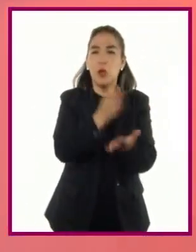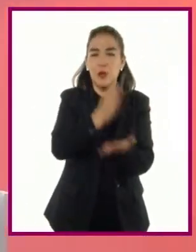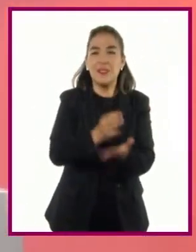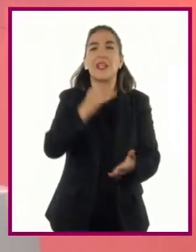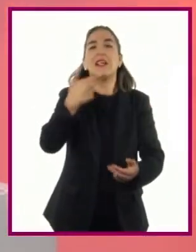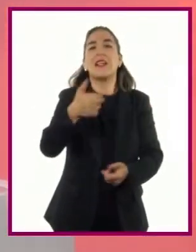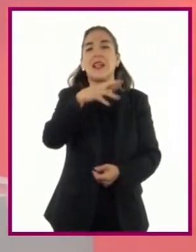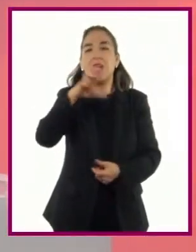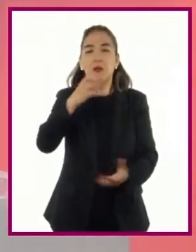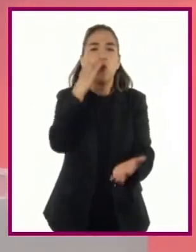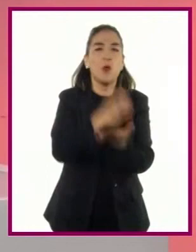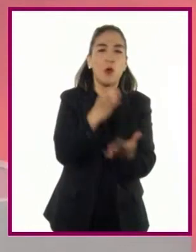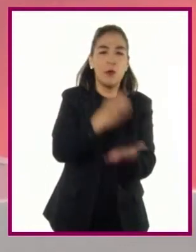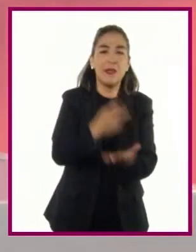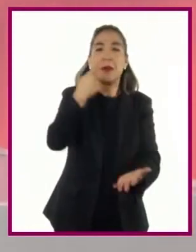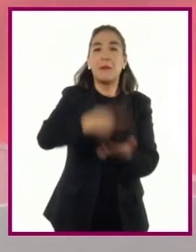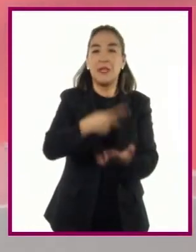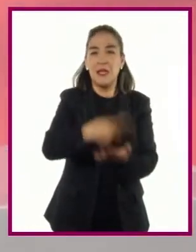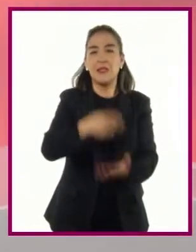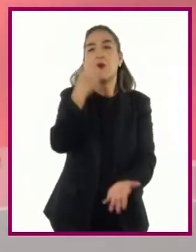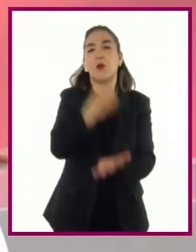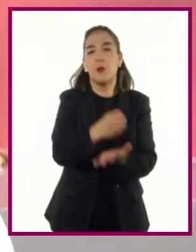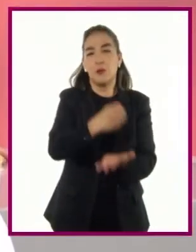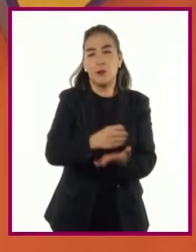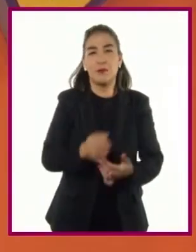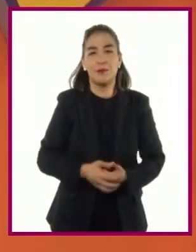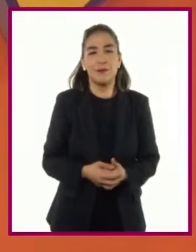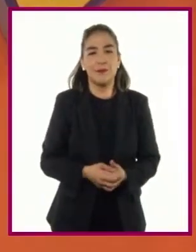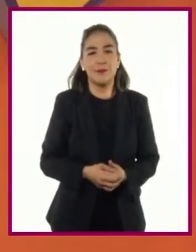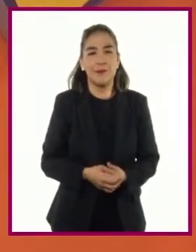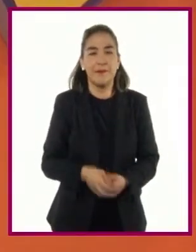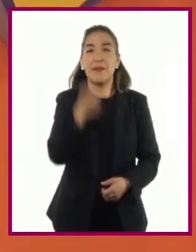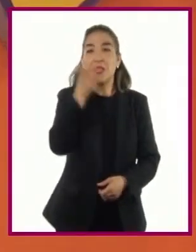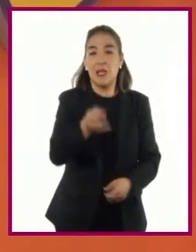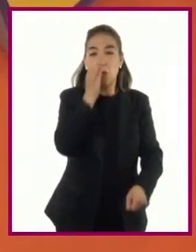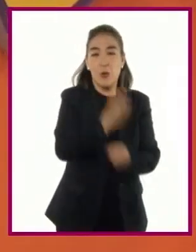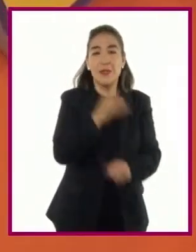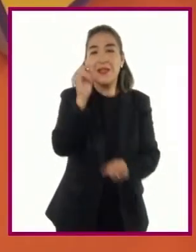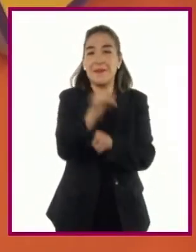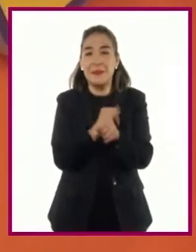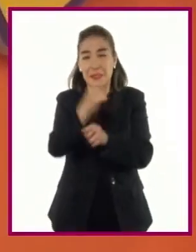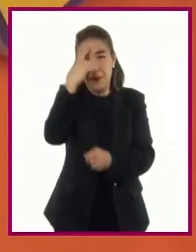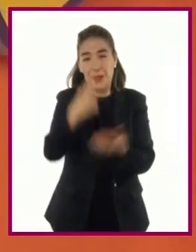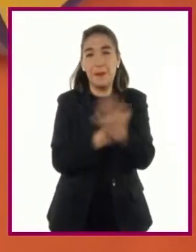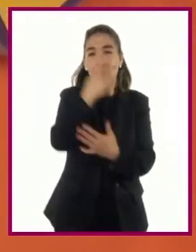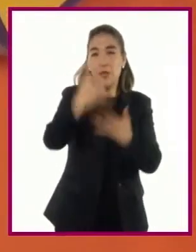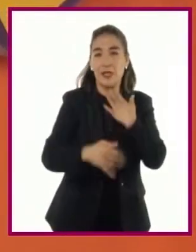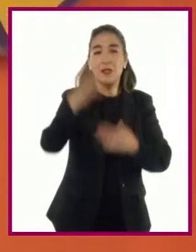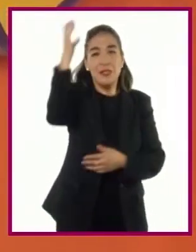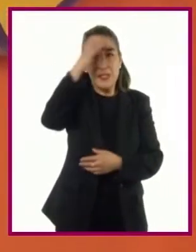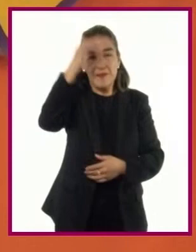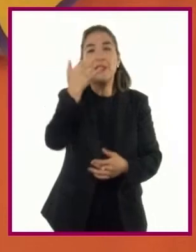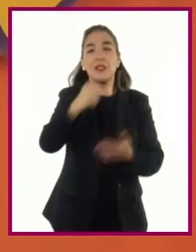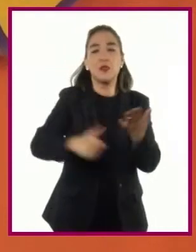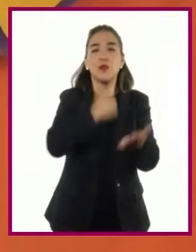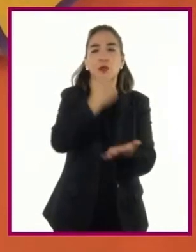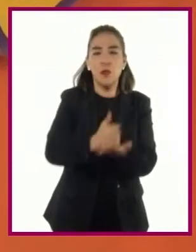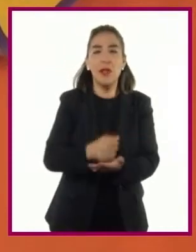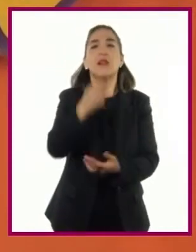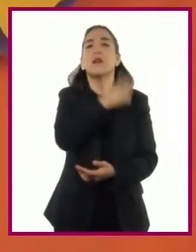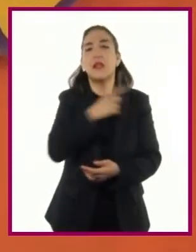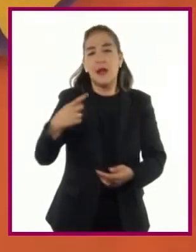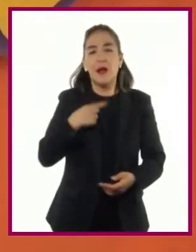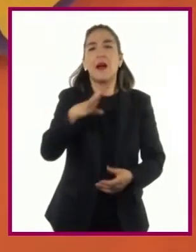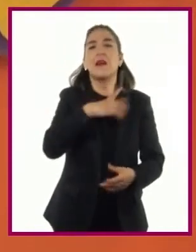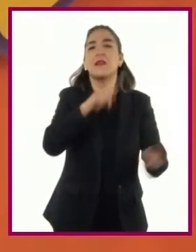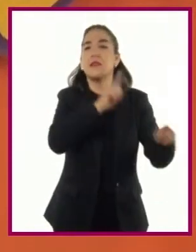hierro, cobre, plata y oro. Con base en la investigación del proyecto científico y ciudadano, pueden generar